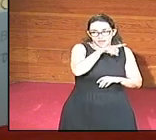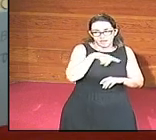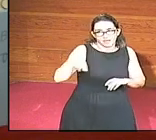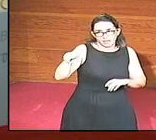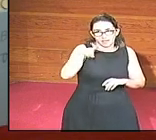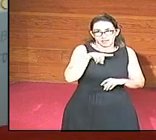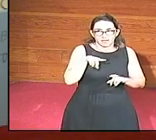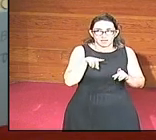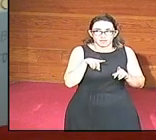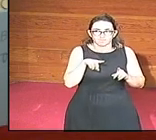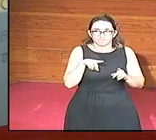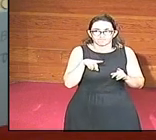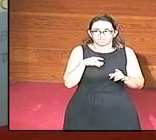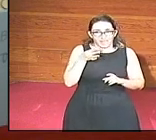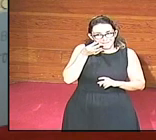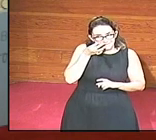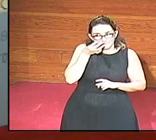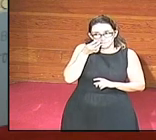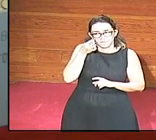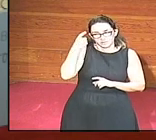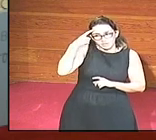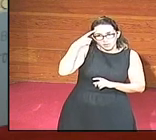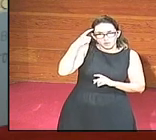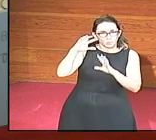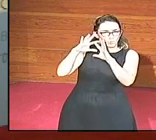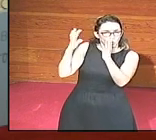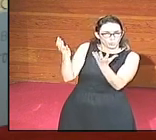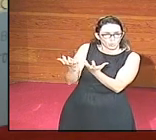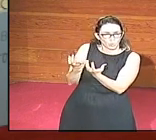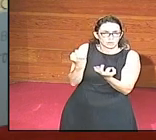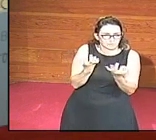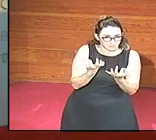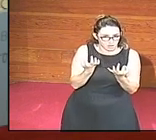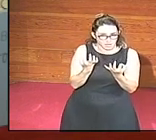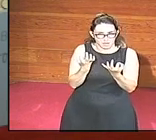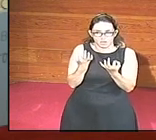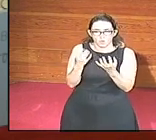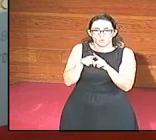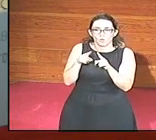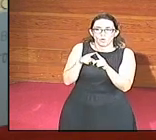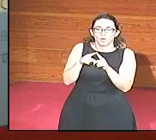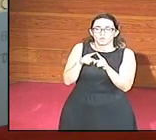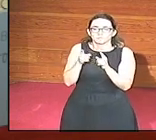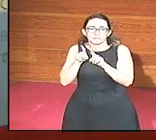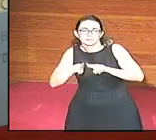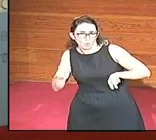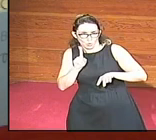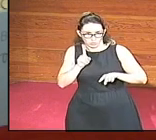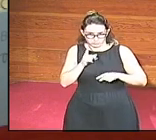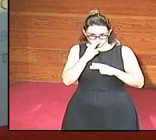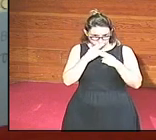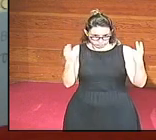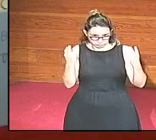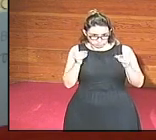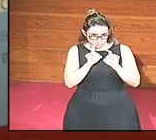sepáis de primera mano qué es lo que está pasando, sin filtros. No soy una persona que tenga muchos